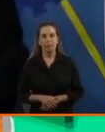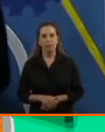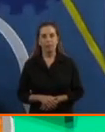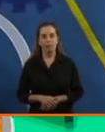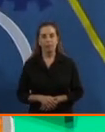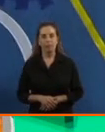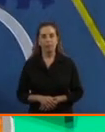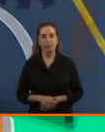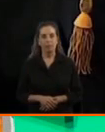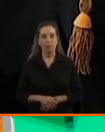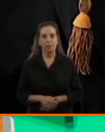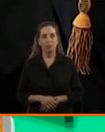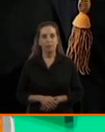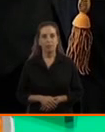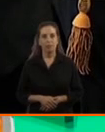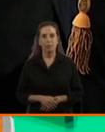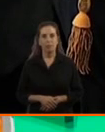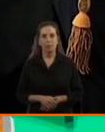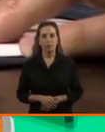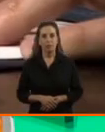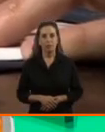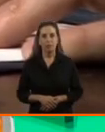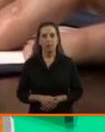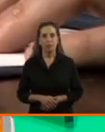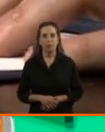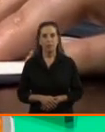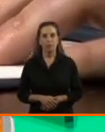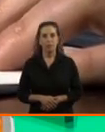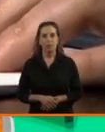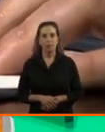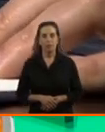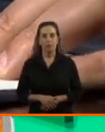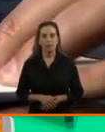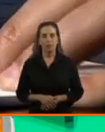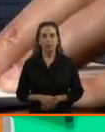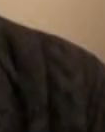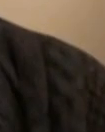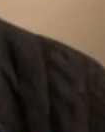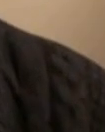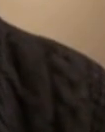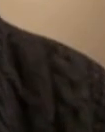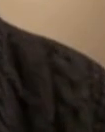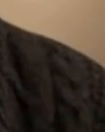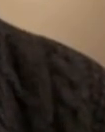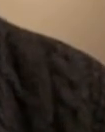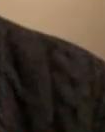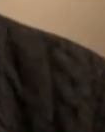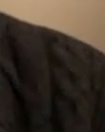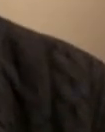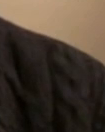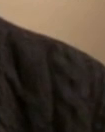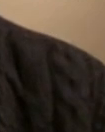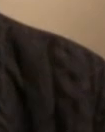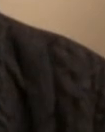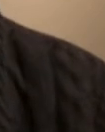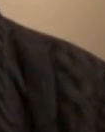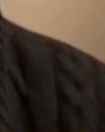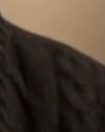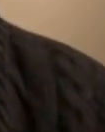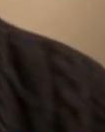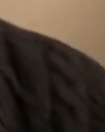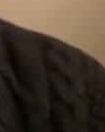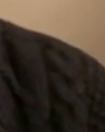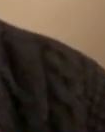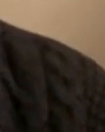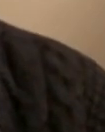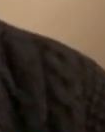ocasiones se le ha hecho muy difícil, ¿no?, llevar adelante las gestiones de modificación que necesita por la tensión que genera, ¿no? Entonces, bueno,